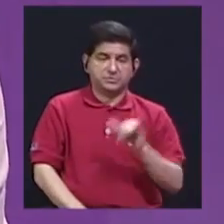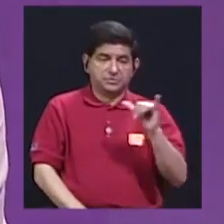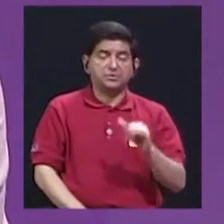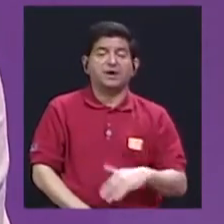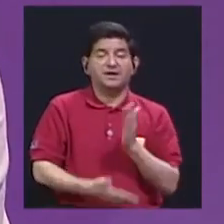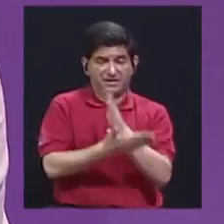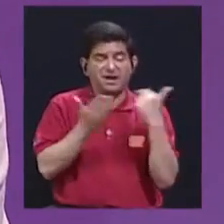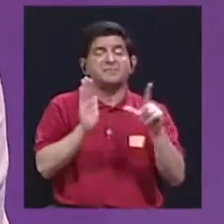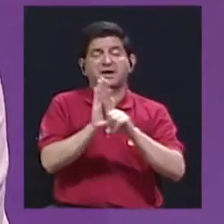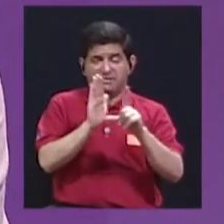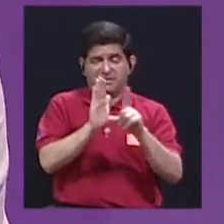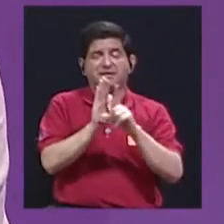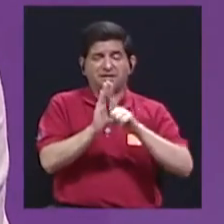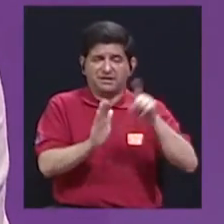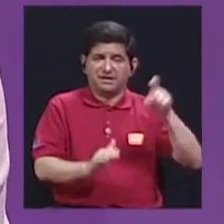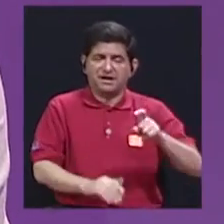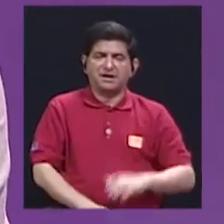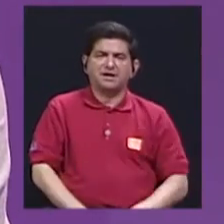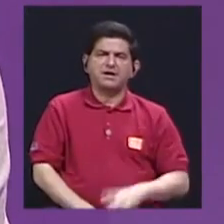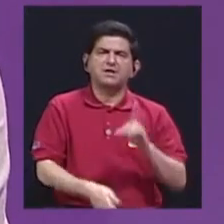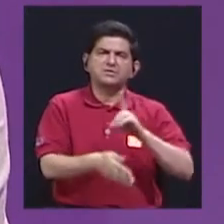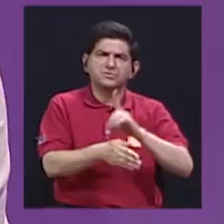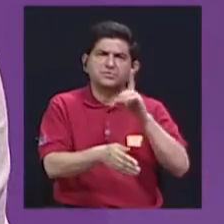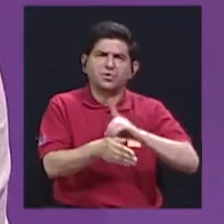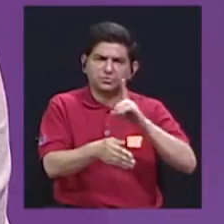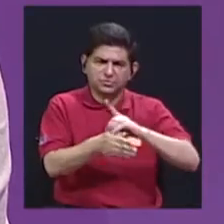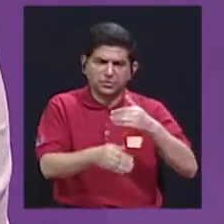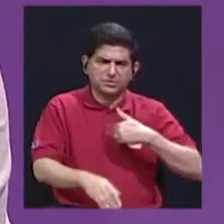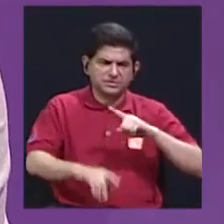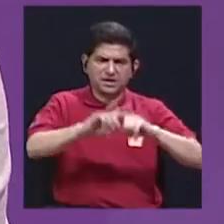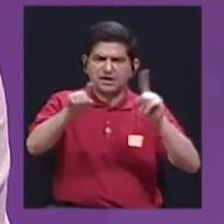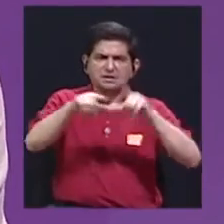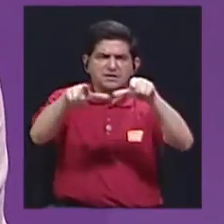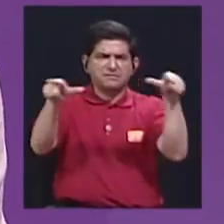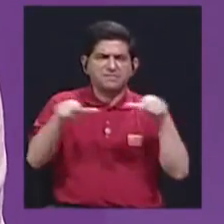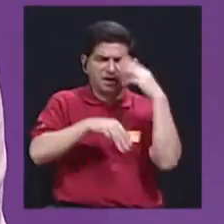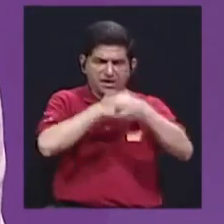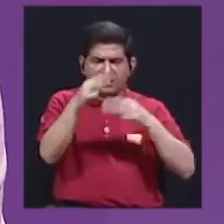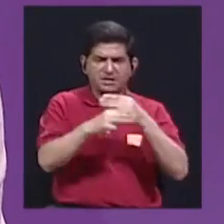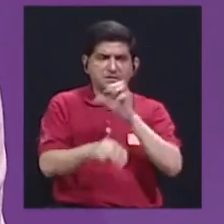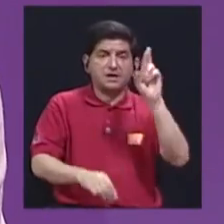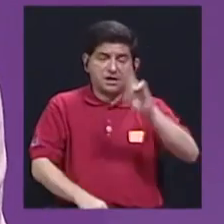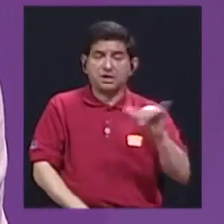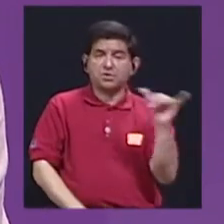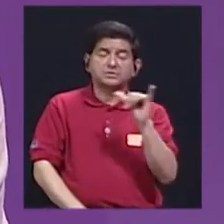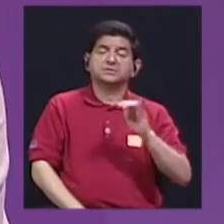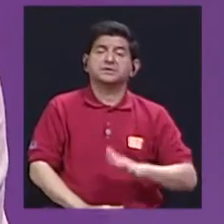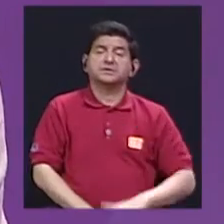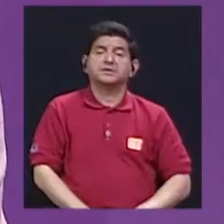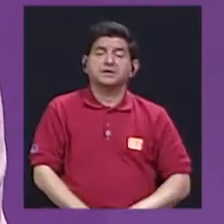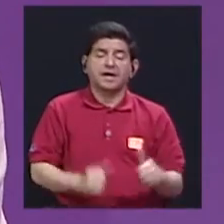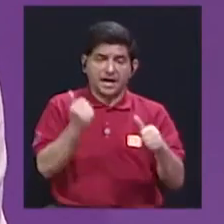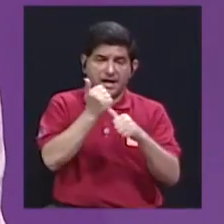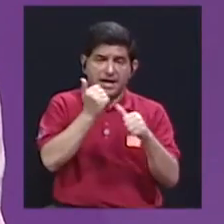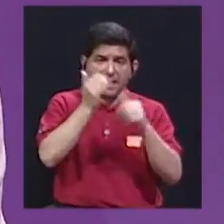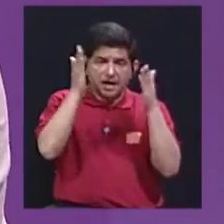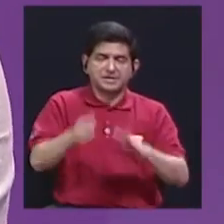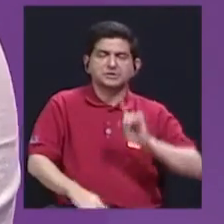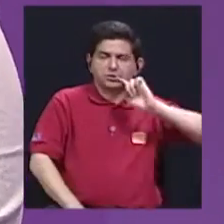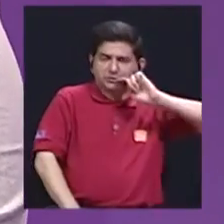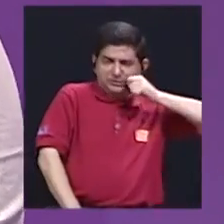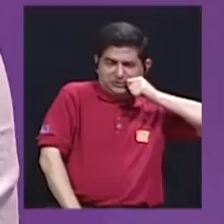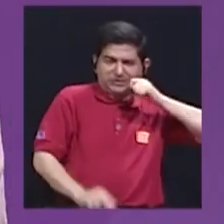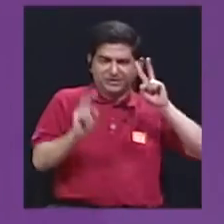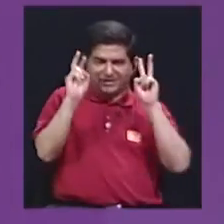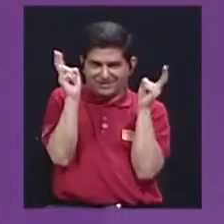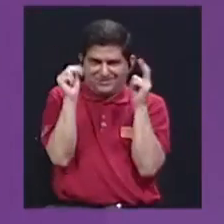muy legal y ahí tenemos médicos de muchas partes del mundo y de costa rica también son asesores de secretos